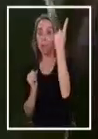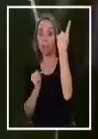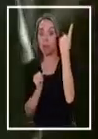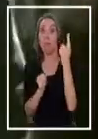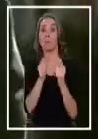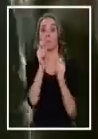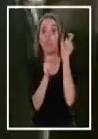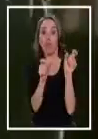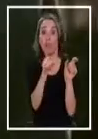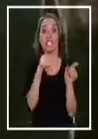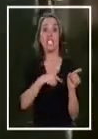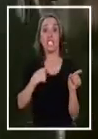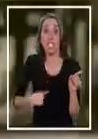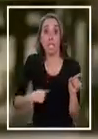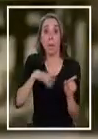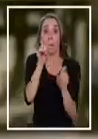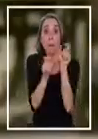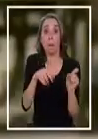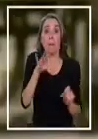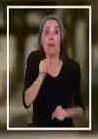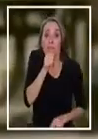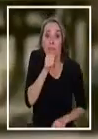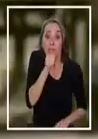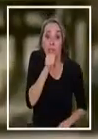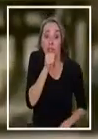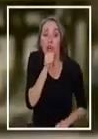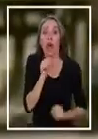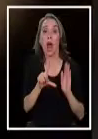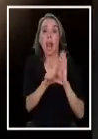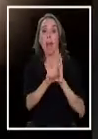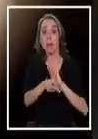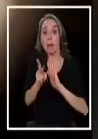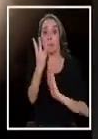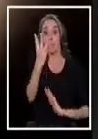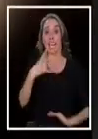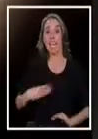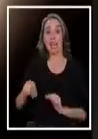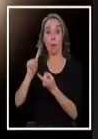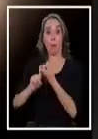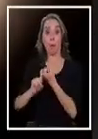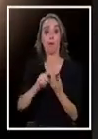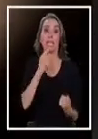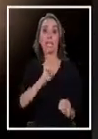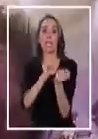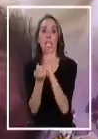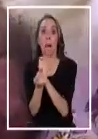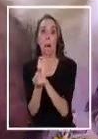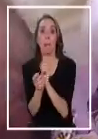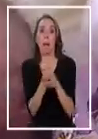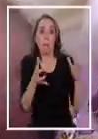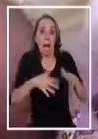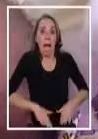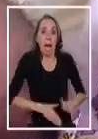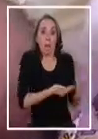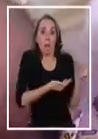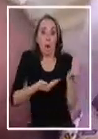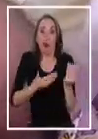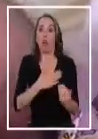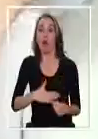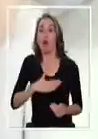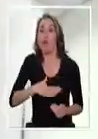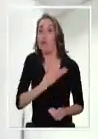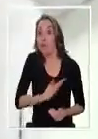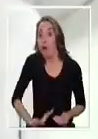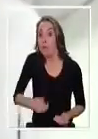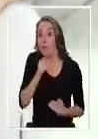más envejecidos. Esta nueva política de 3 hijos buscará cambiar eso, mientras el gobierno aún define